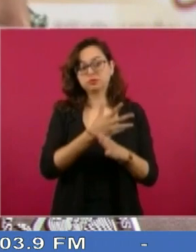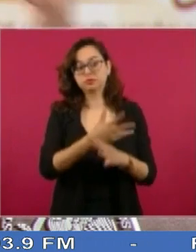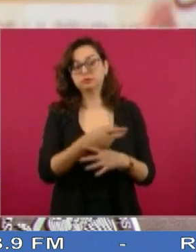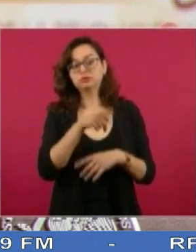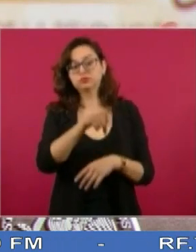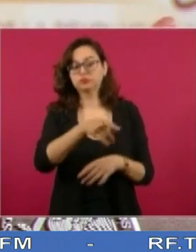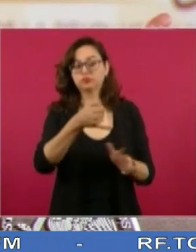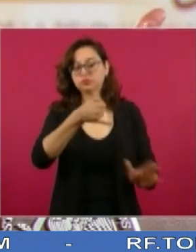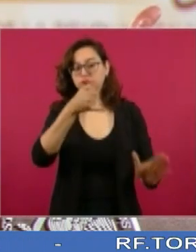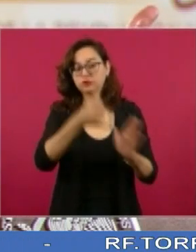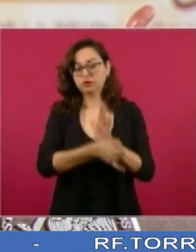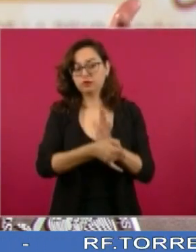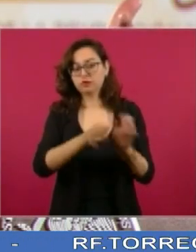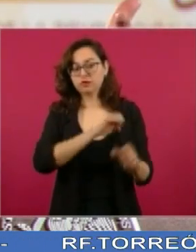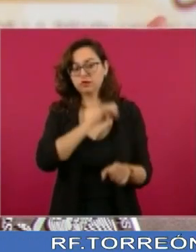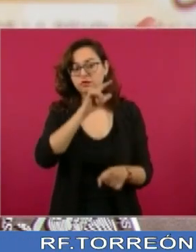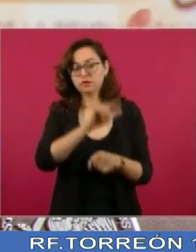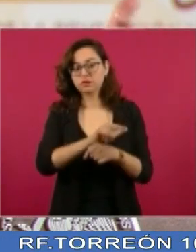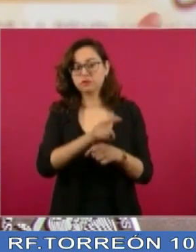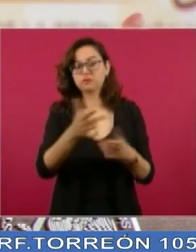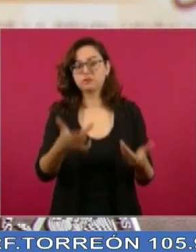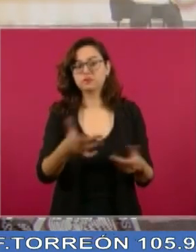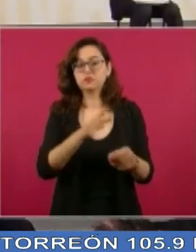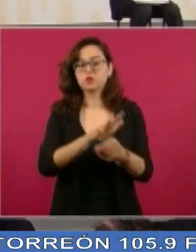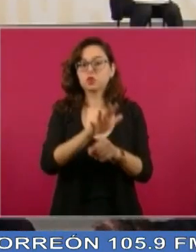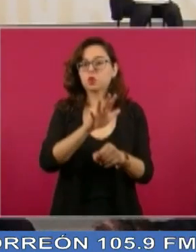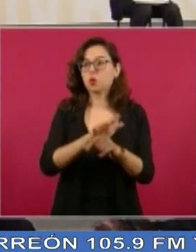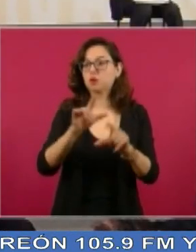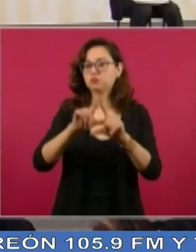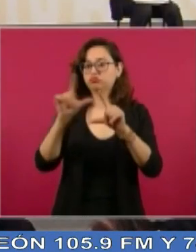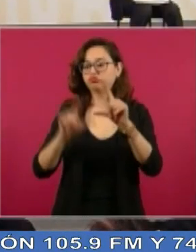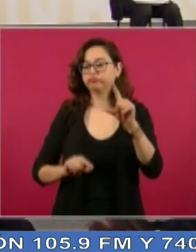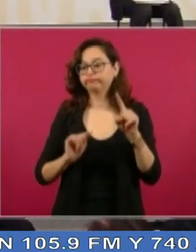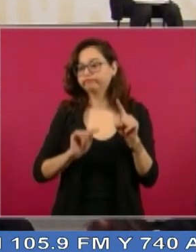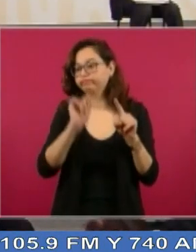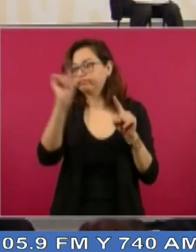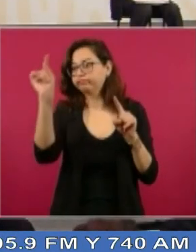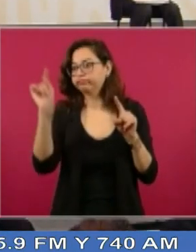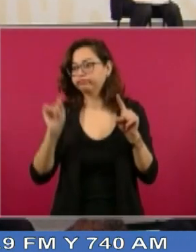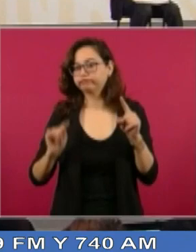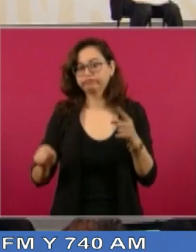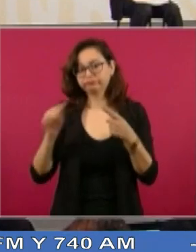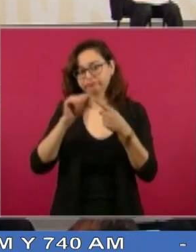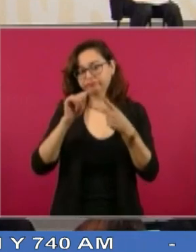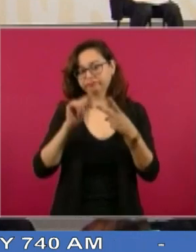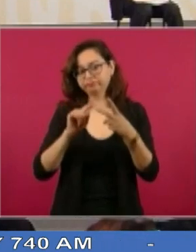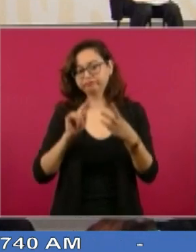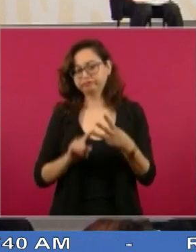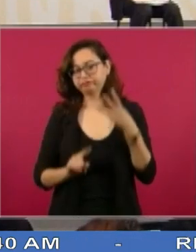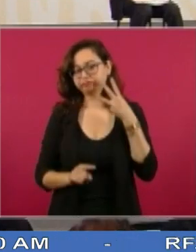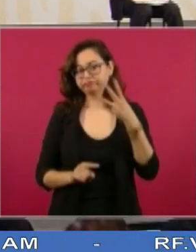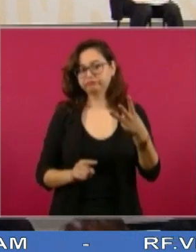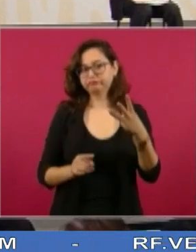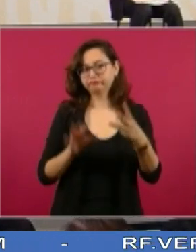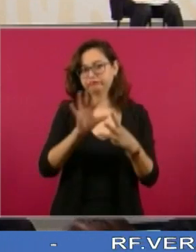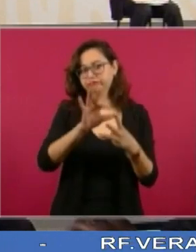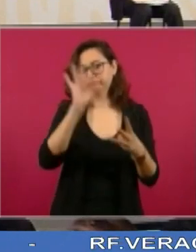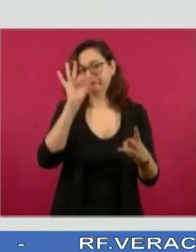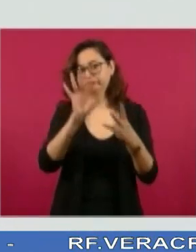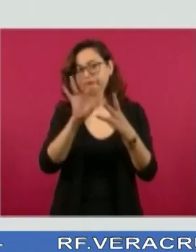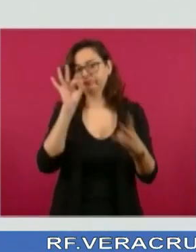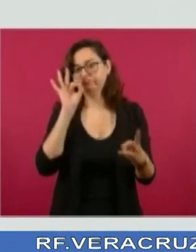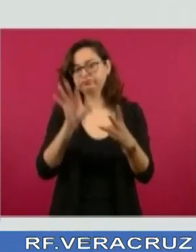plazas se encuentran lo mismo en el links que en el issste pemex los institutos nacionales de salud y los gobiernos